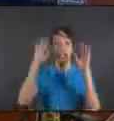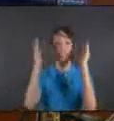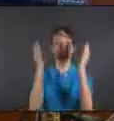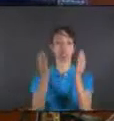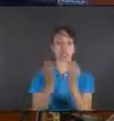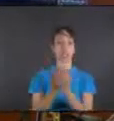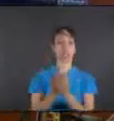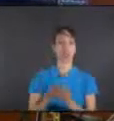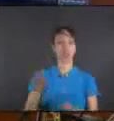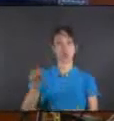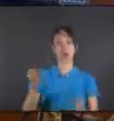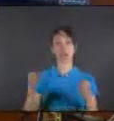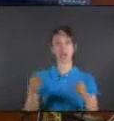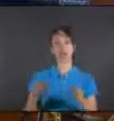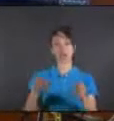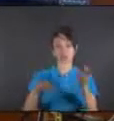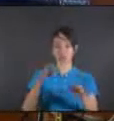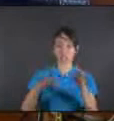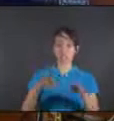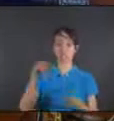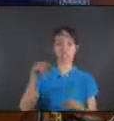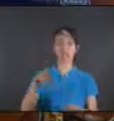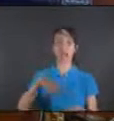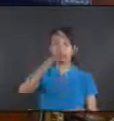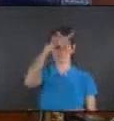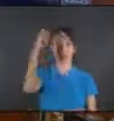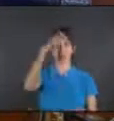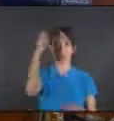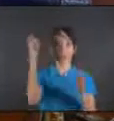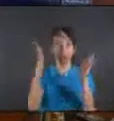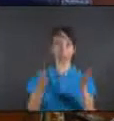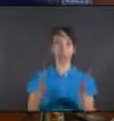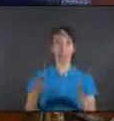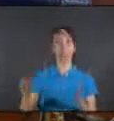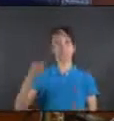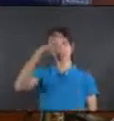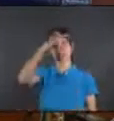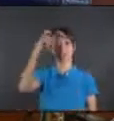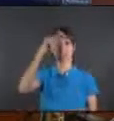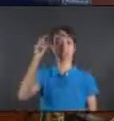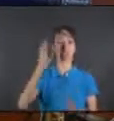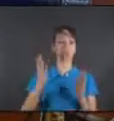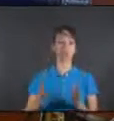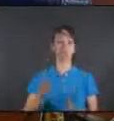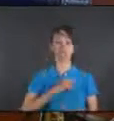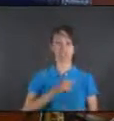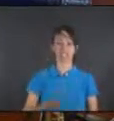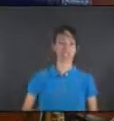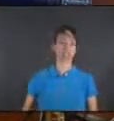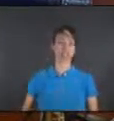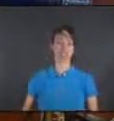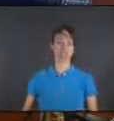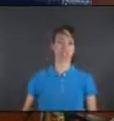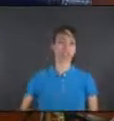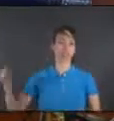que deberíamos de ser los representantes de la justicia de Dios en la tierra, no le hagamos justicia al